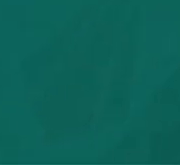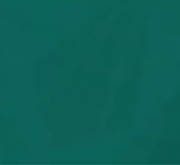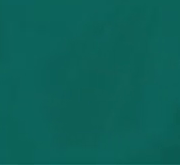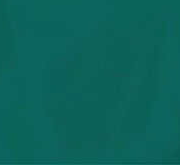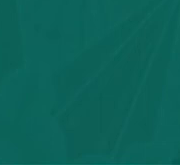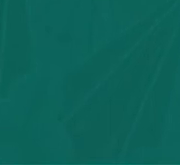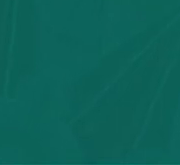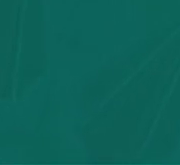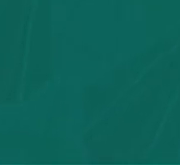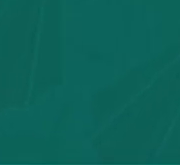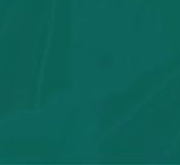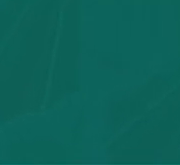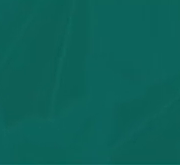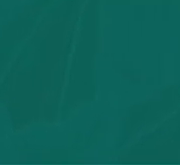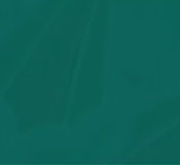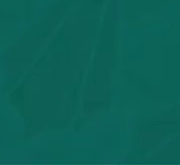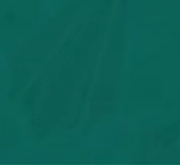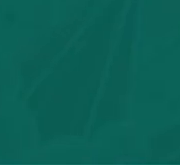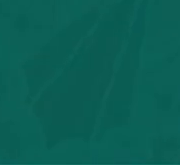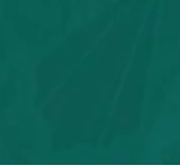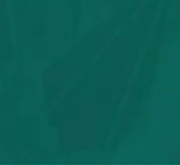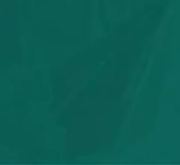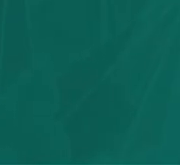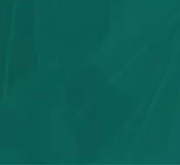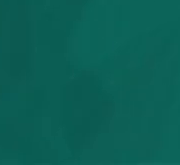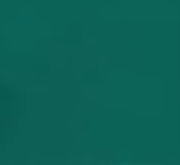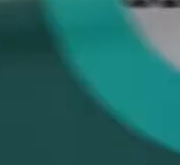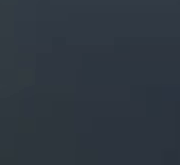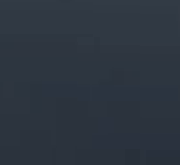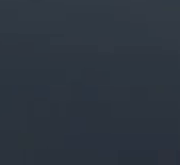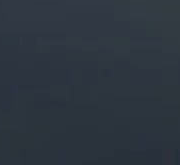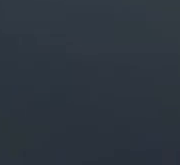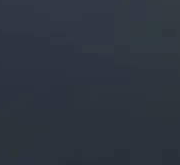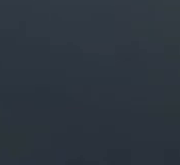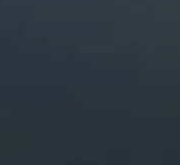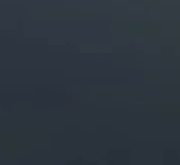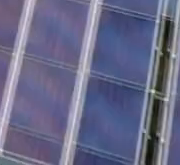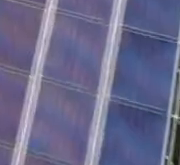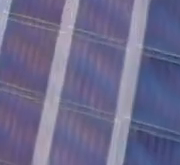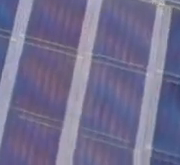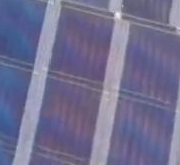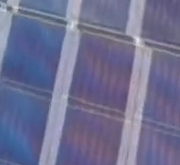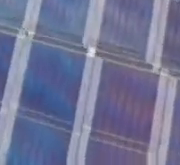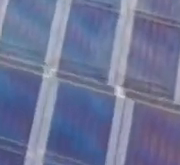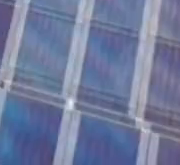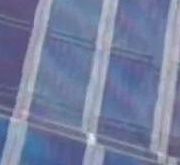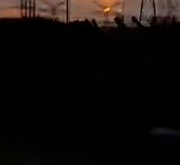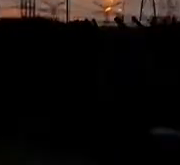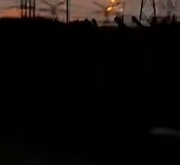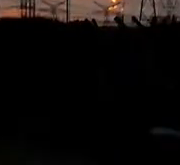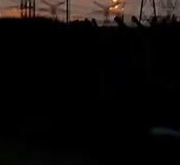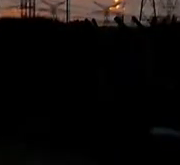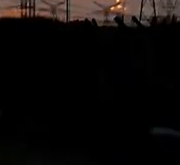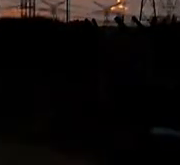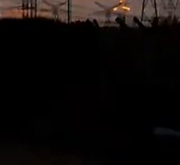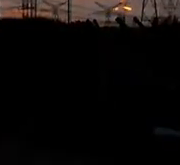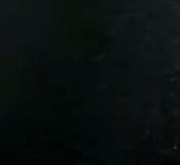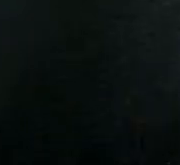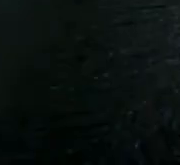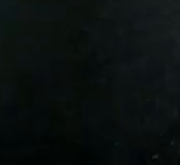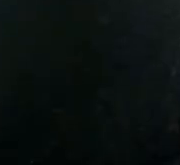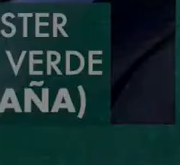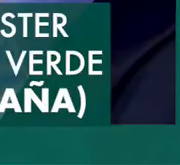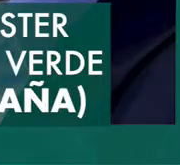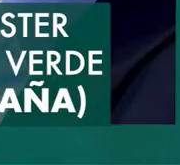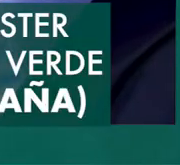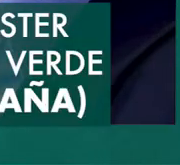ingeniería, el cambio climático y las tecnologías innovadoras. Todo esto dentro de las buenas prácticas para el desarrollo